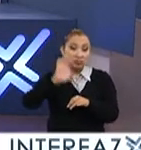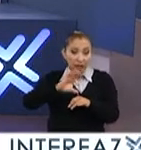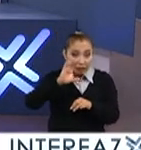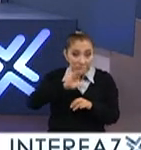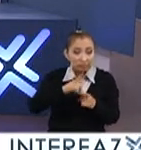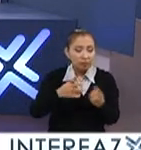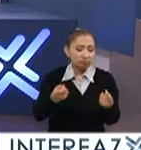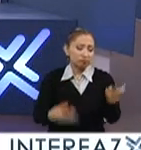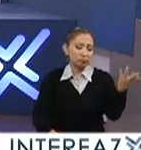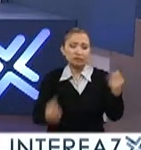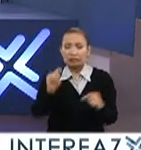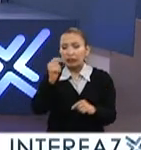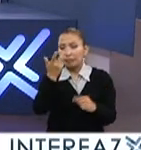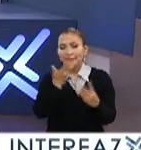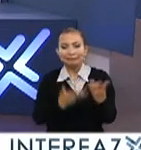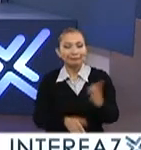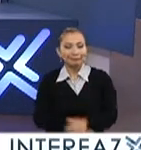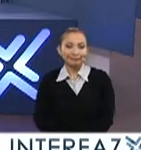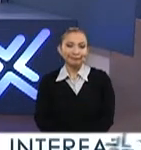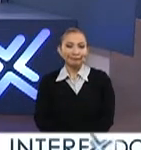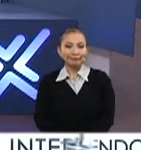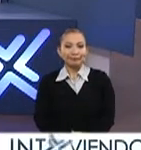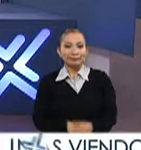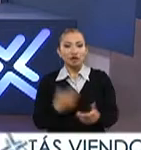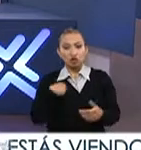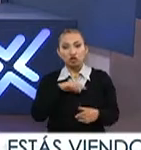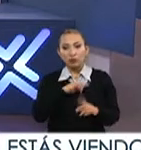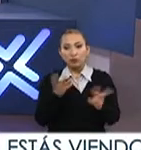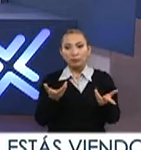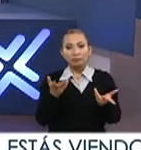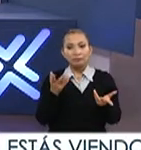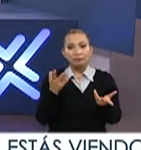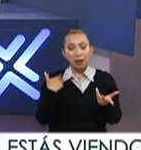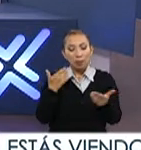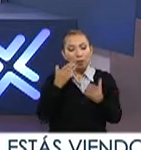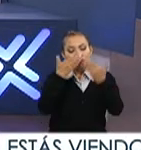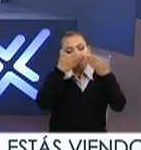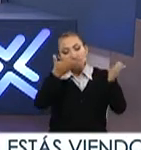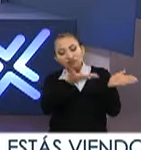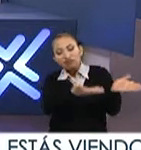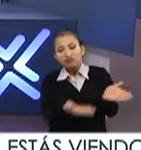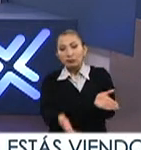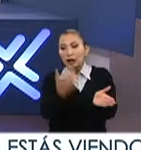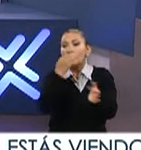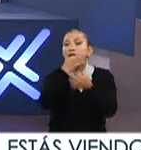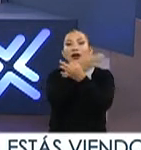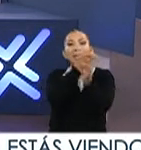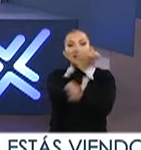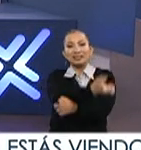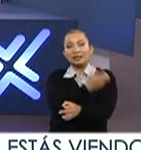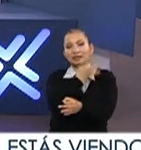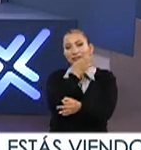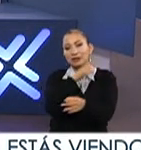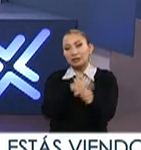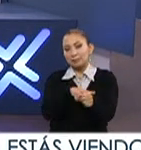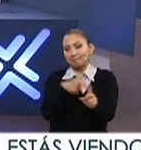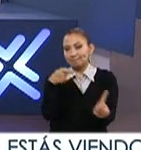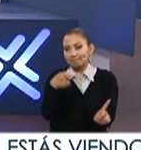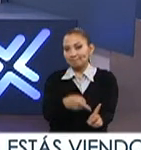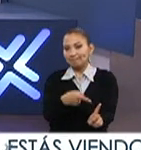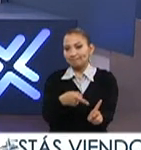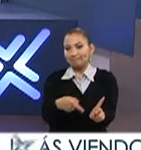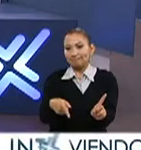científicos, en fin, tecnológicos, y por supuesto nosotros somos esa ventana para dar también a conocer estos elementos